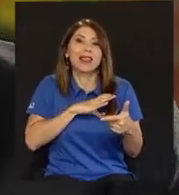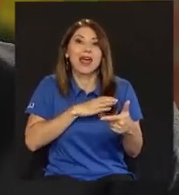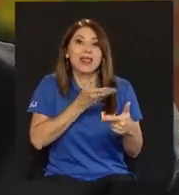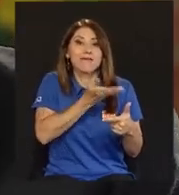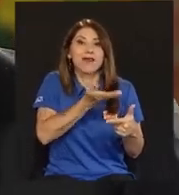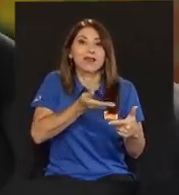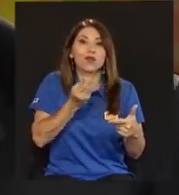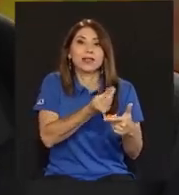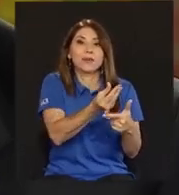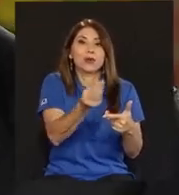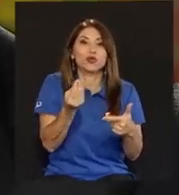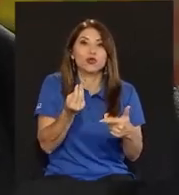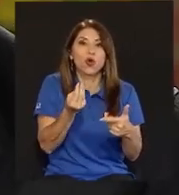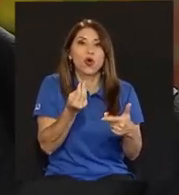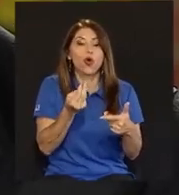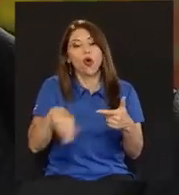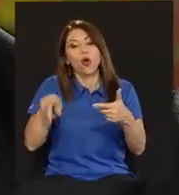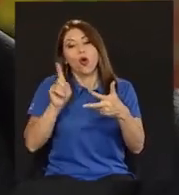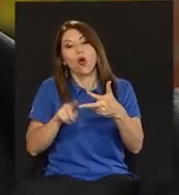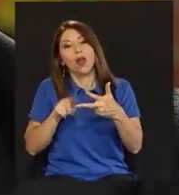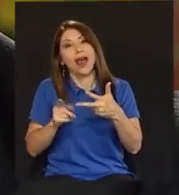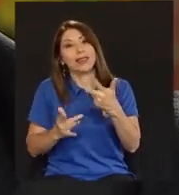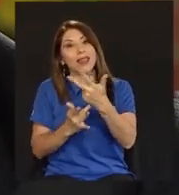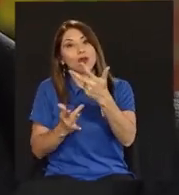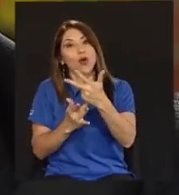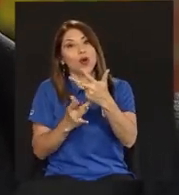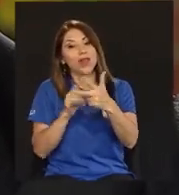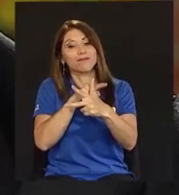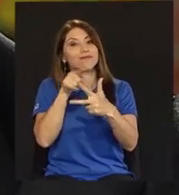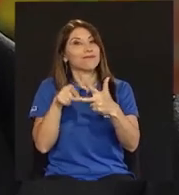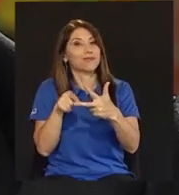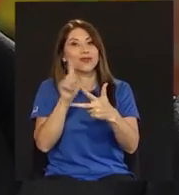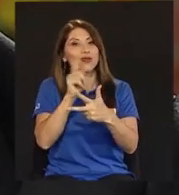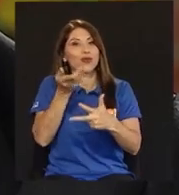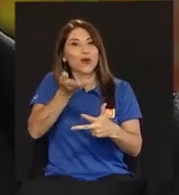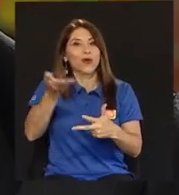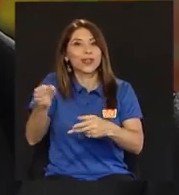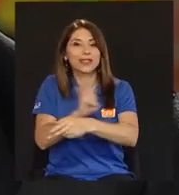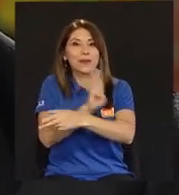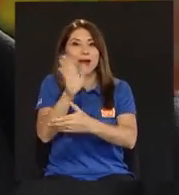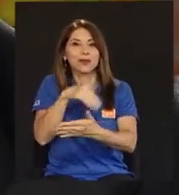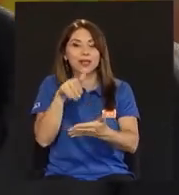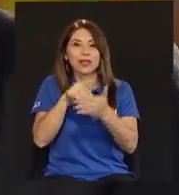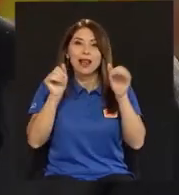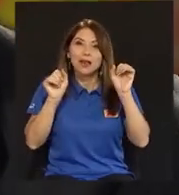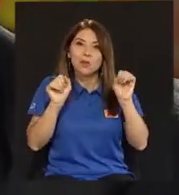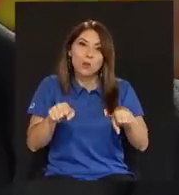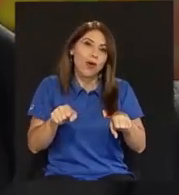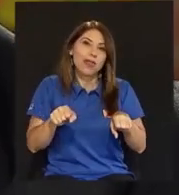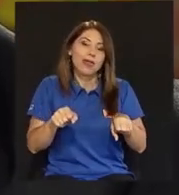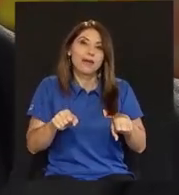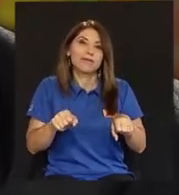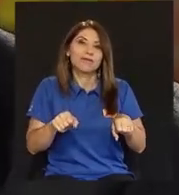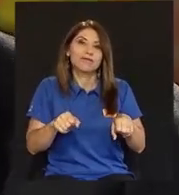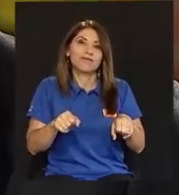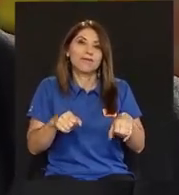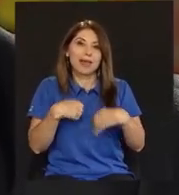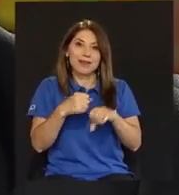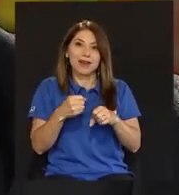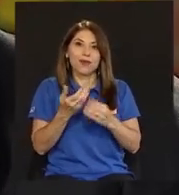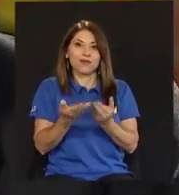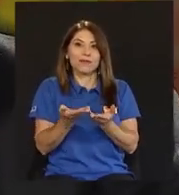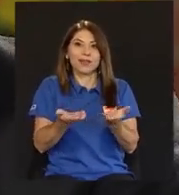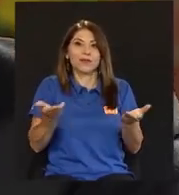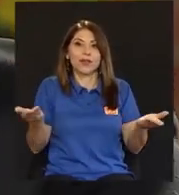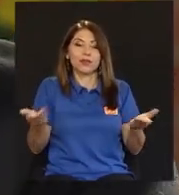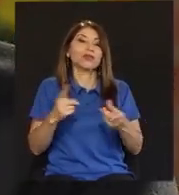la tecnología, ¿verdad? Son cosas que el Banco Central puede, tiene instrumentos para eso. Entonces, te